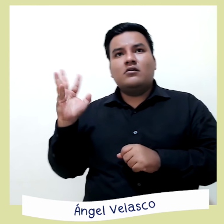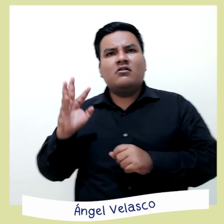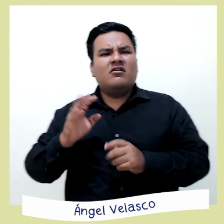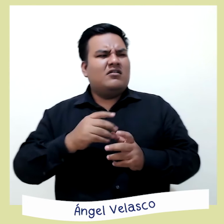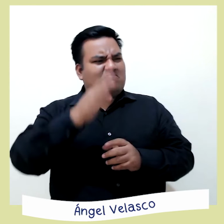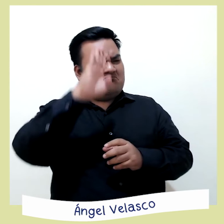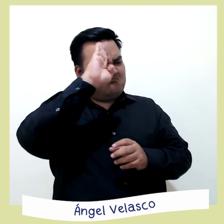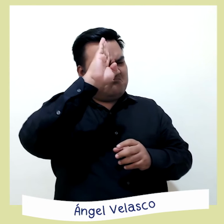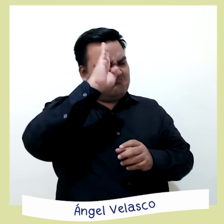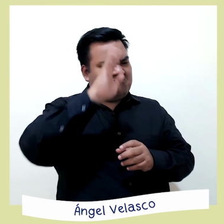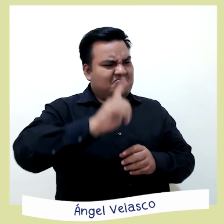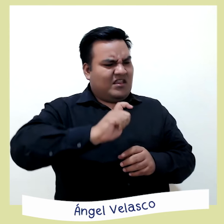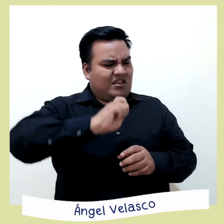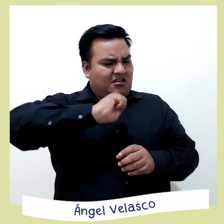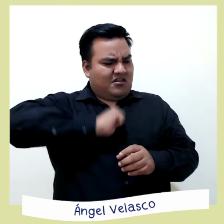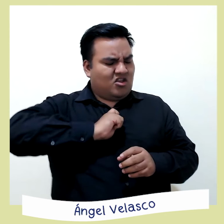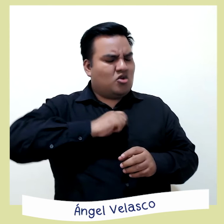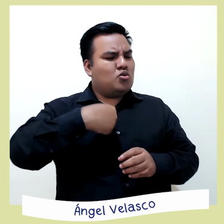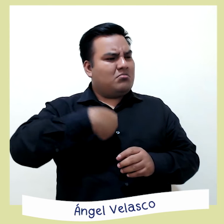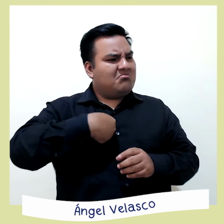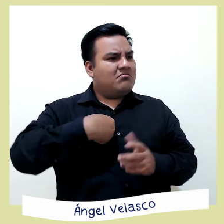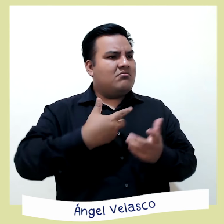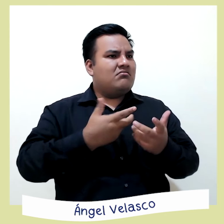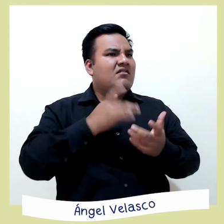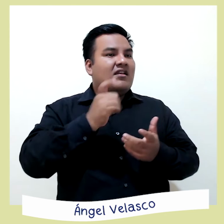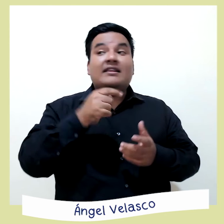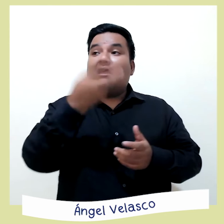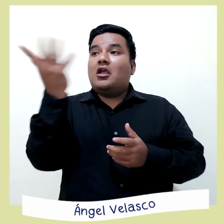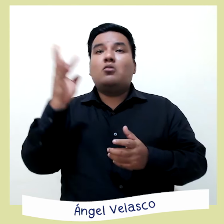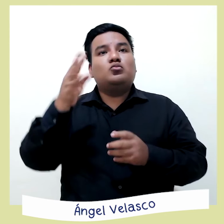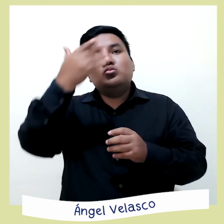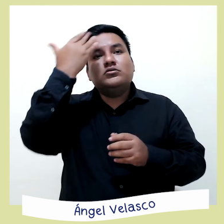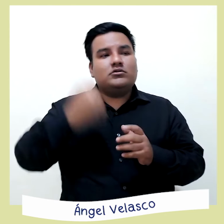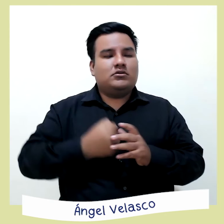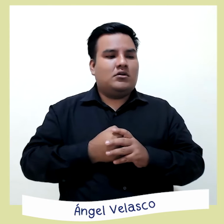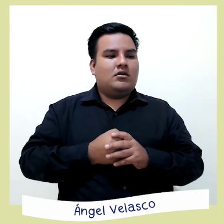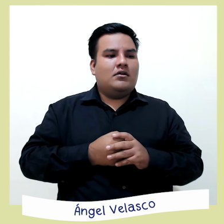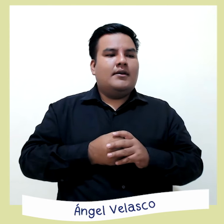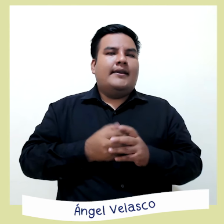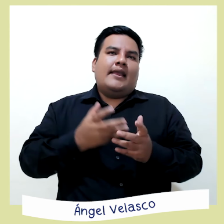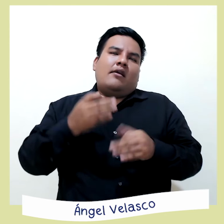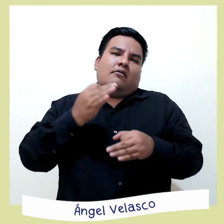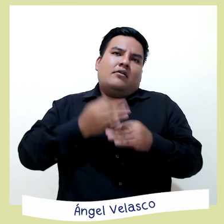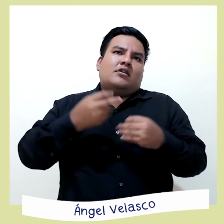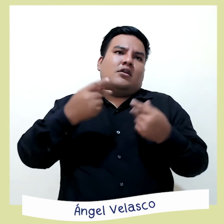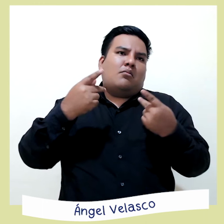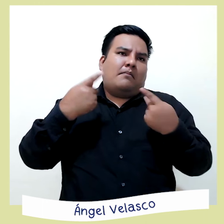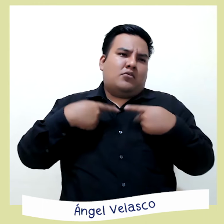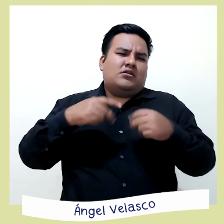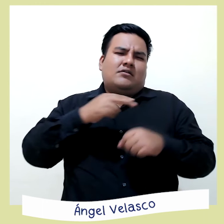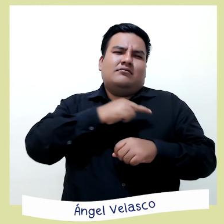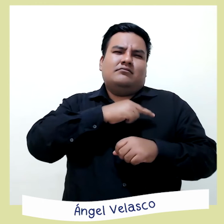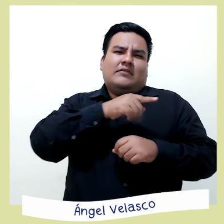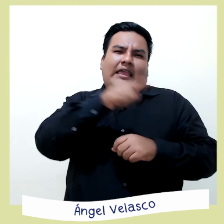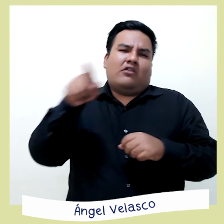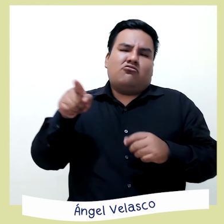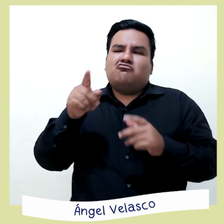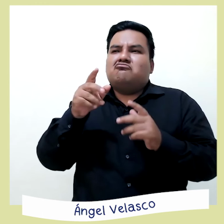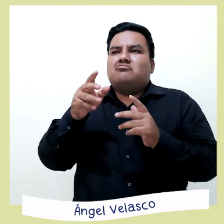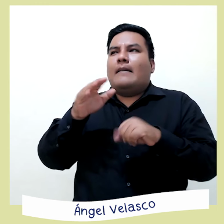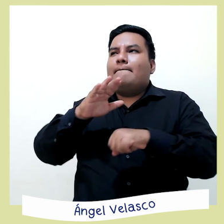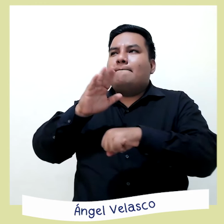acentuada porque no hay una identificación plena en las personas de qué es orientación sexual y qué es